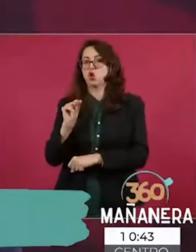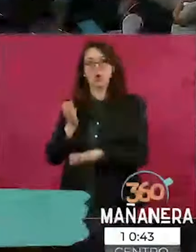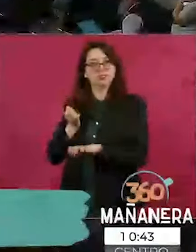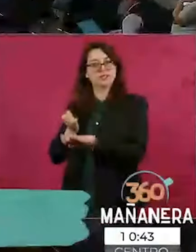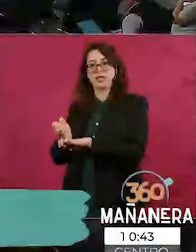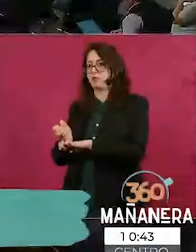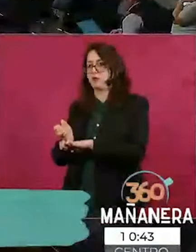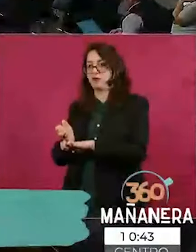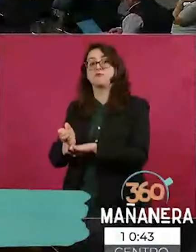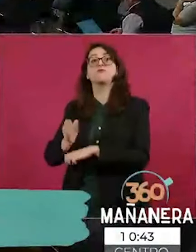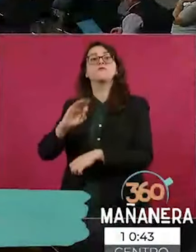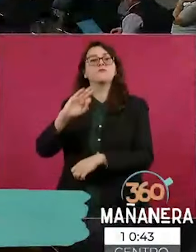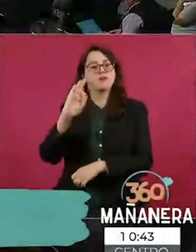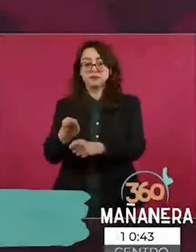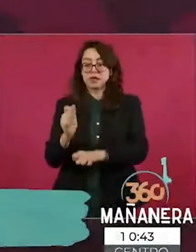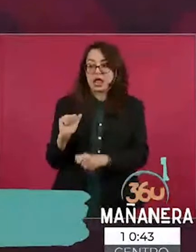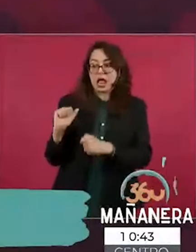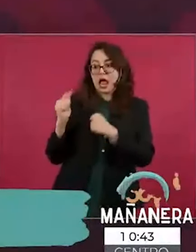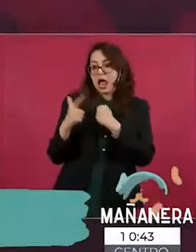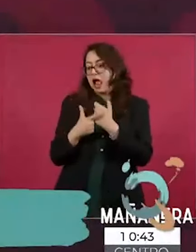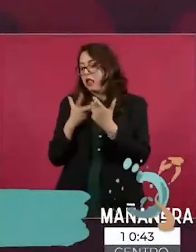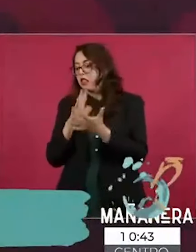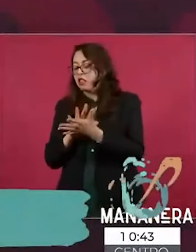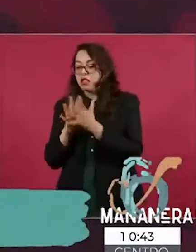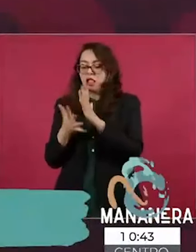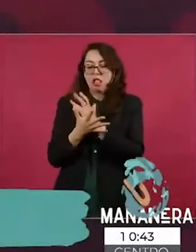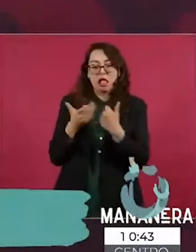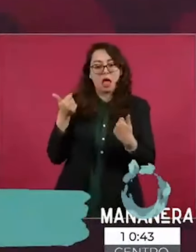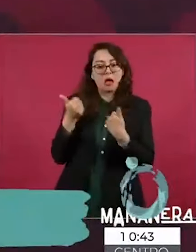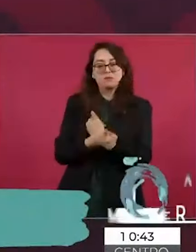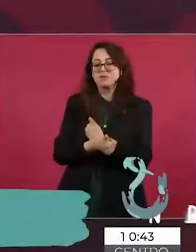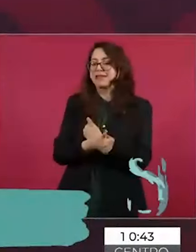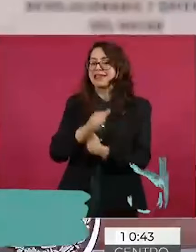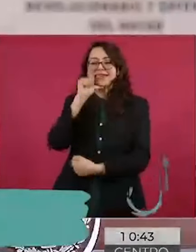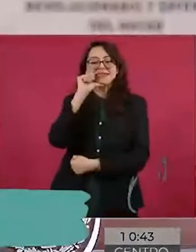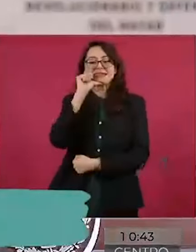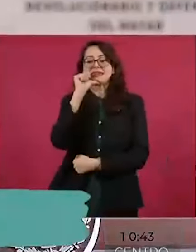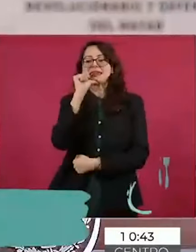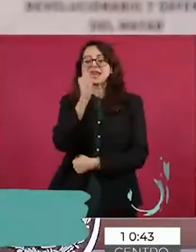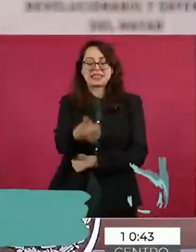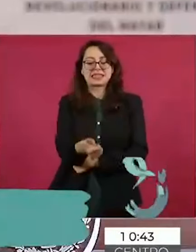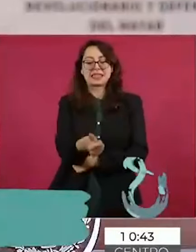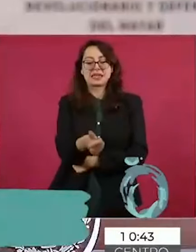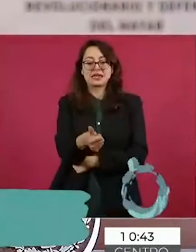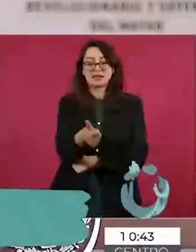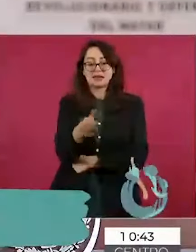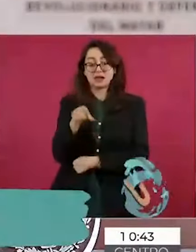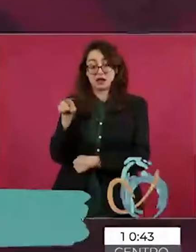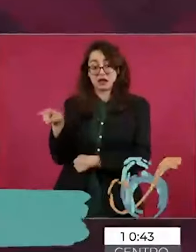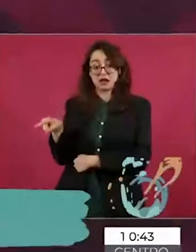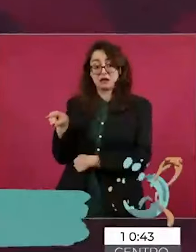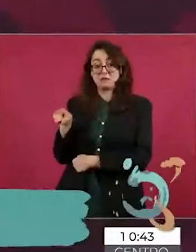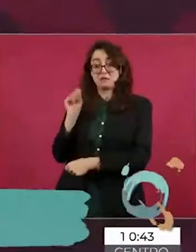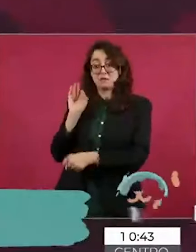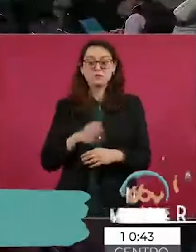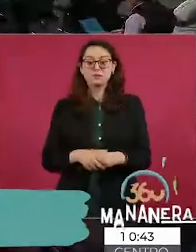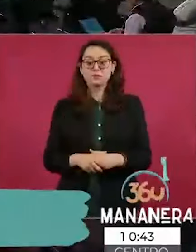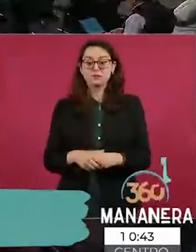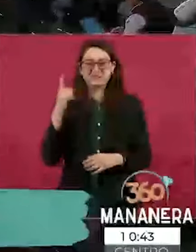permitir ninguna injerencia tentación de querer proteger a los